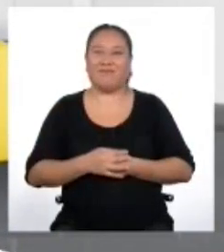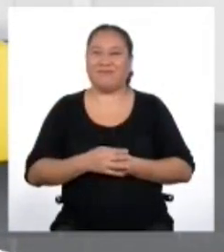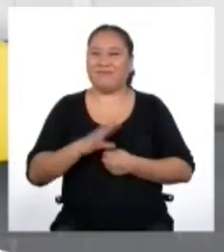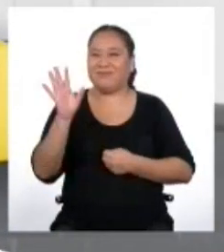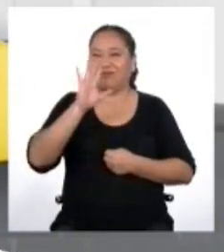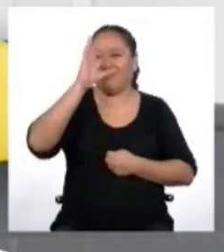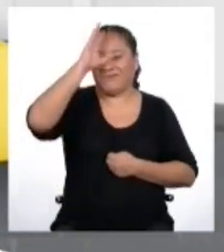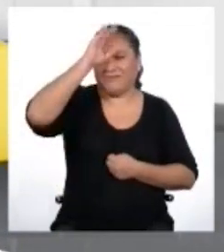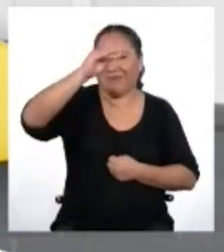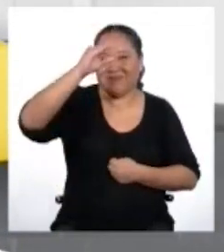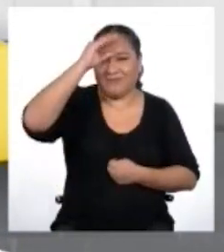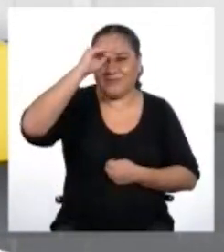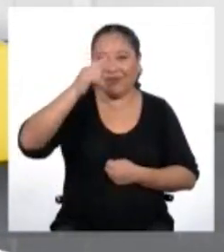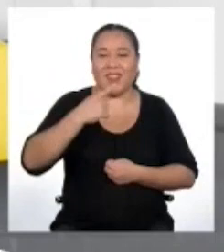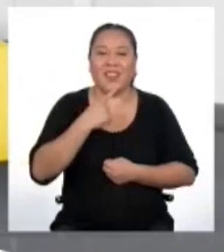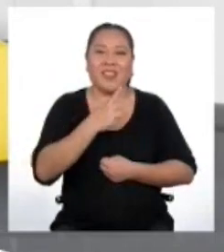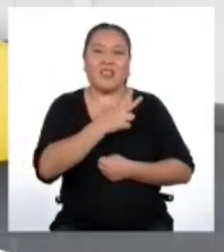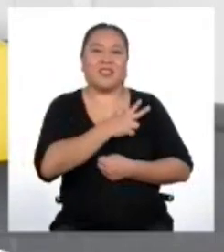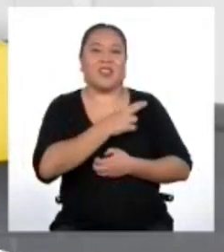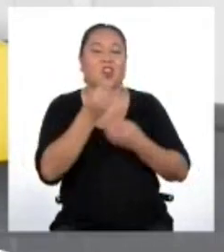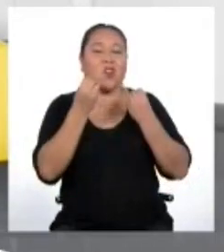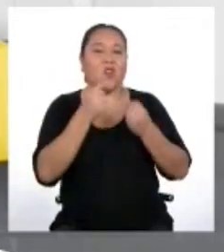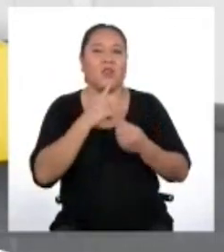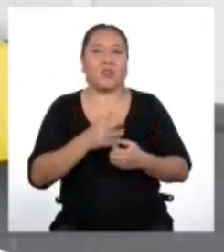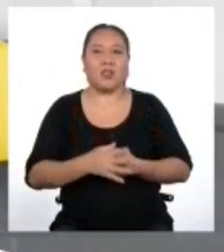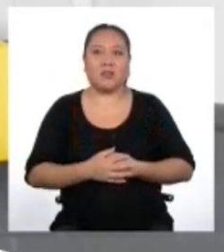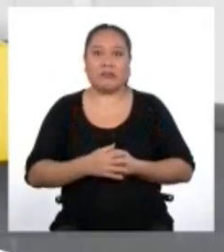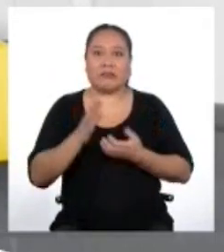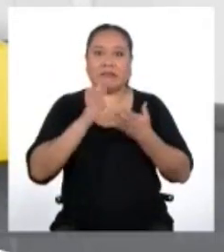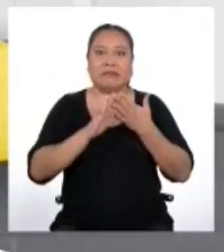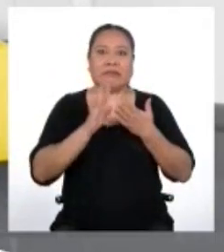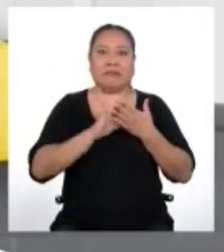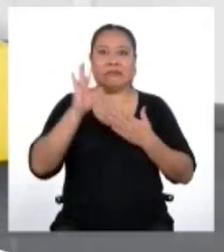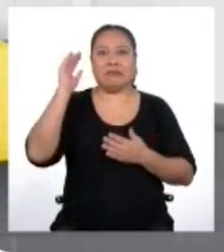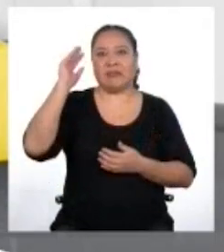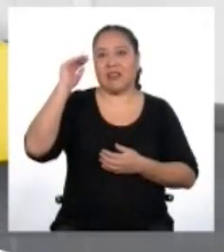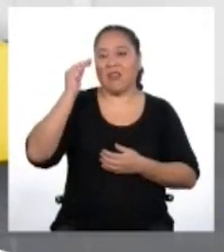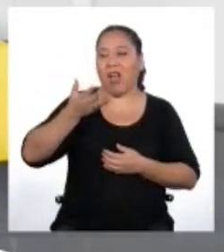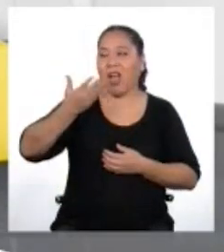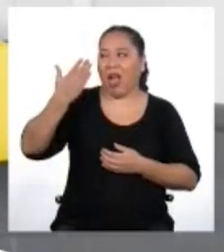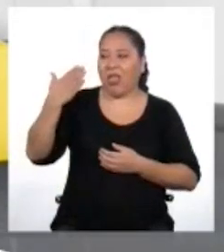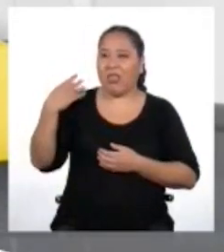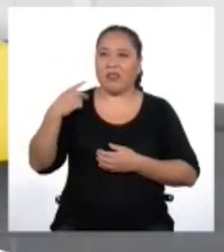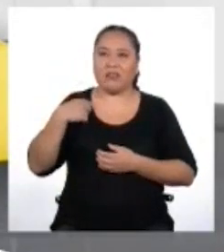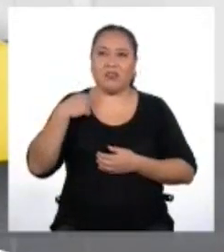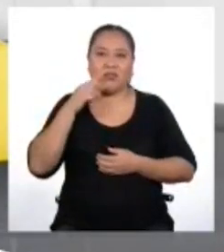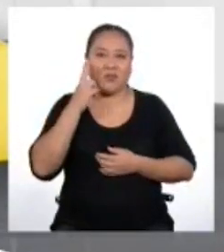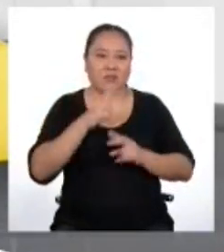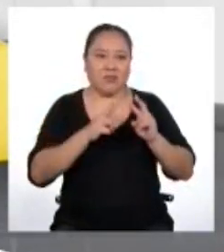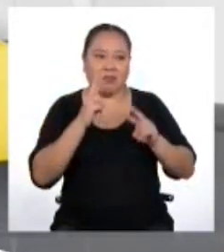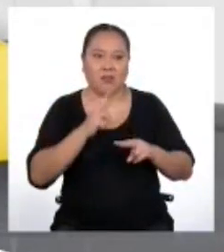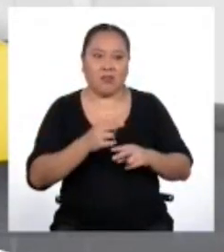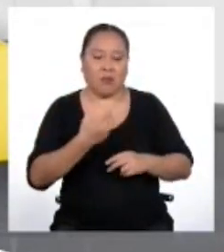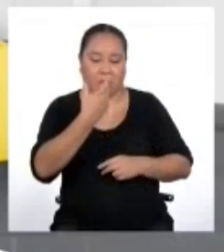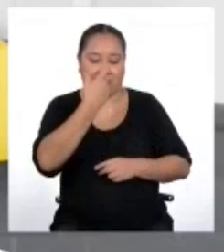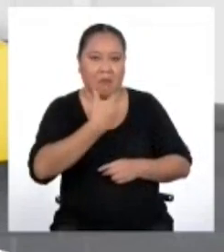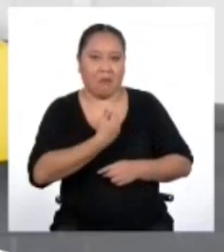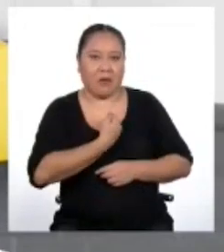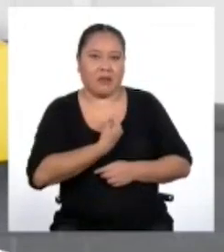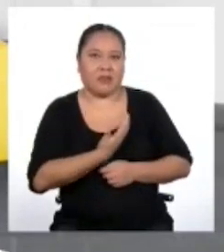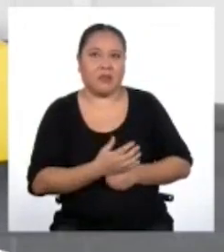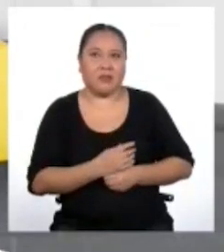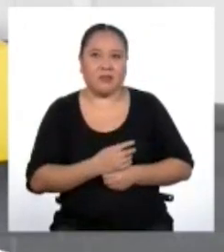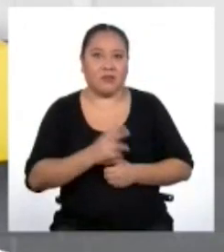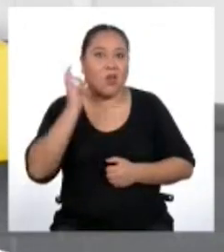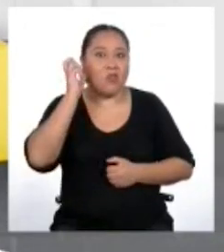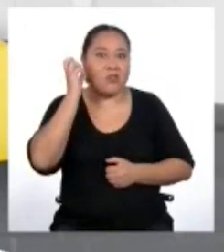Hola chicas, hola chicos de tercero, ¿cómo están? Perdón que no los haya saludado antes, pero estaba haciendo unas cositas personales.